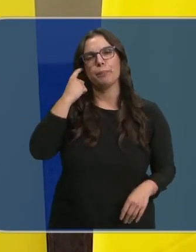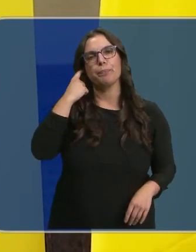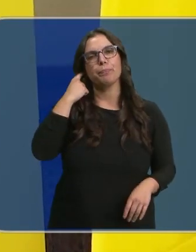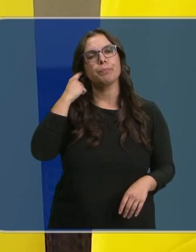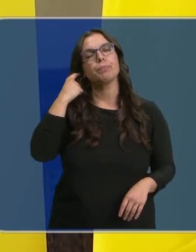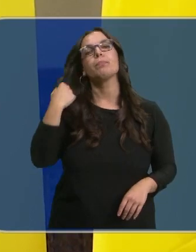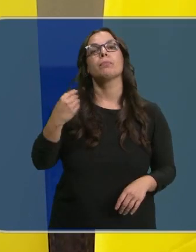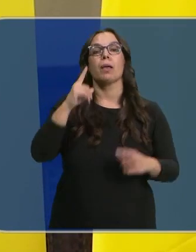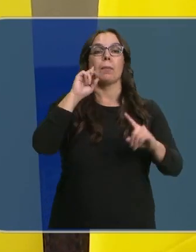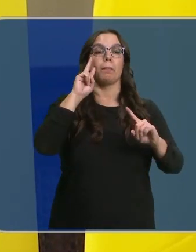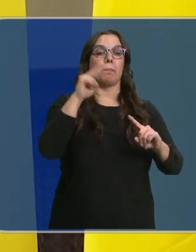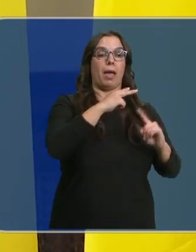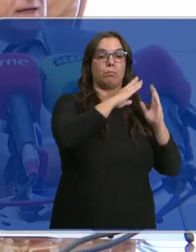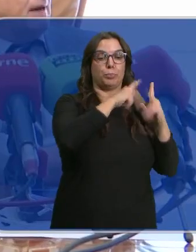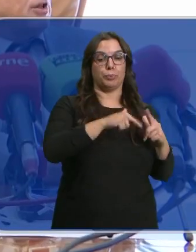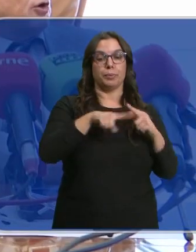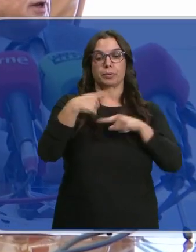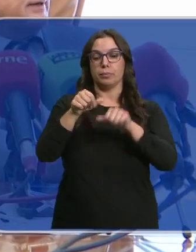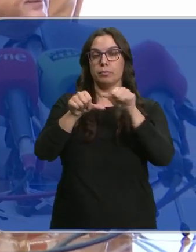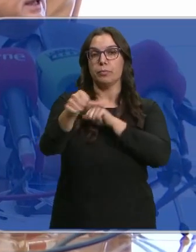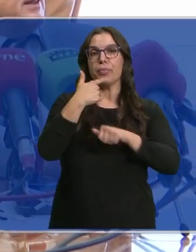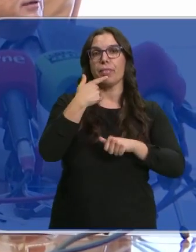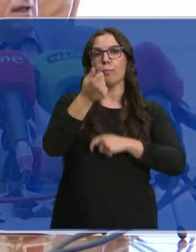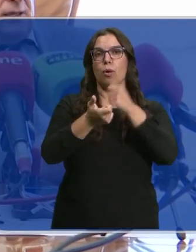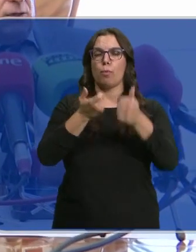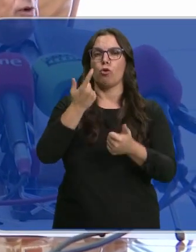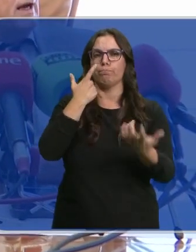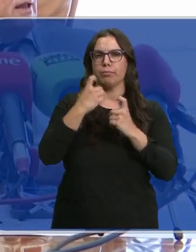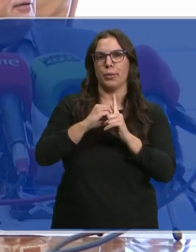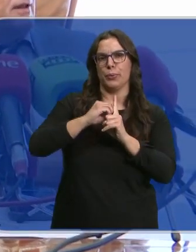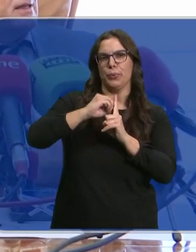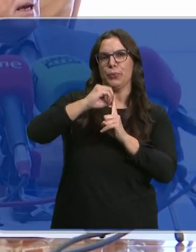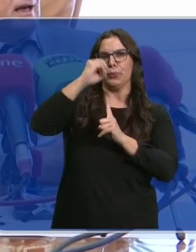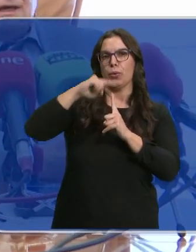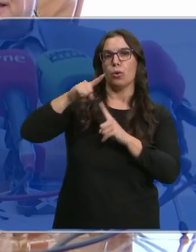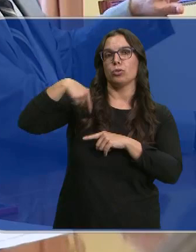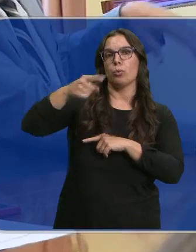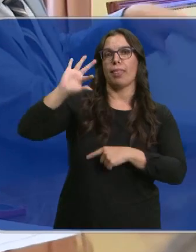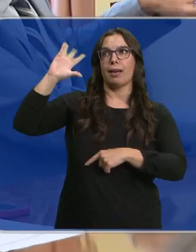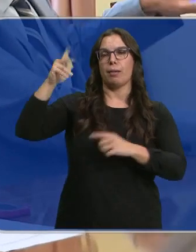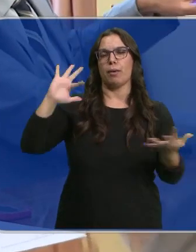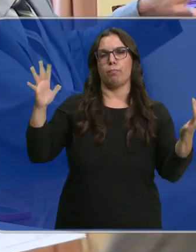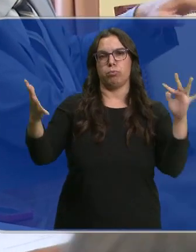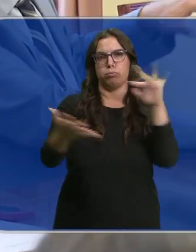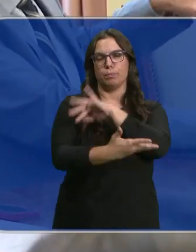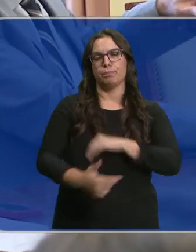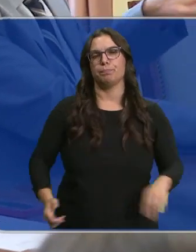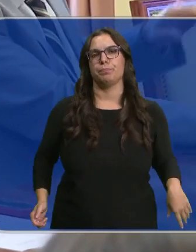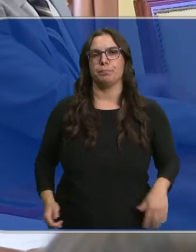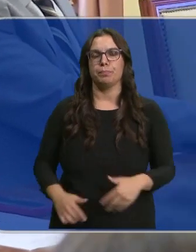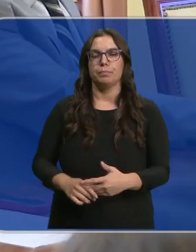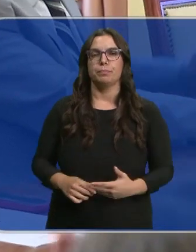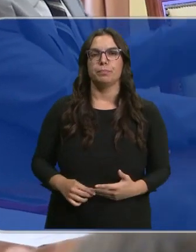y una previsión que confirman, según la EMET, el aumento paulatino de las temperaturas como consecuencia del cambio climático.